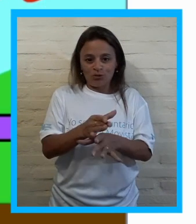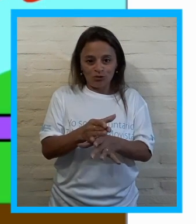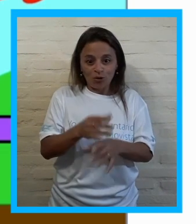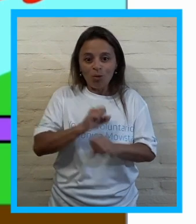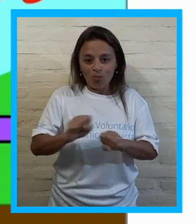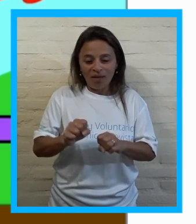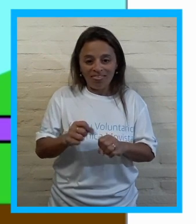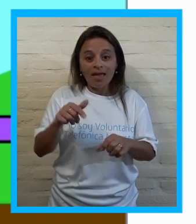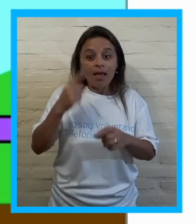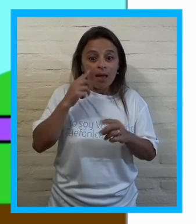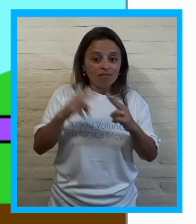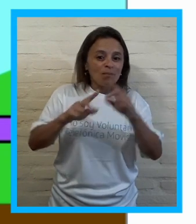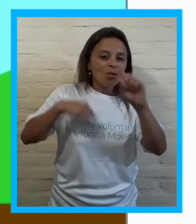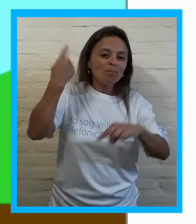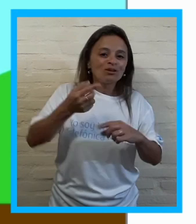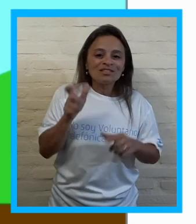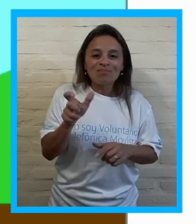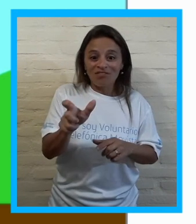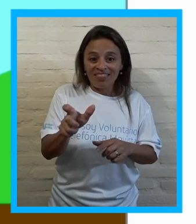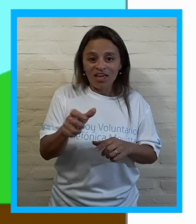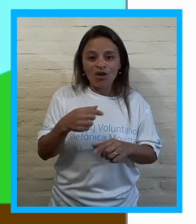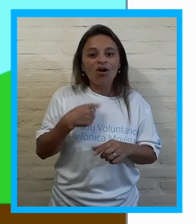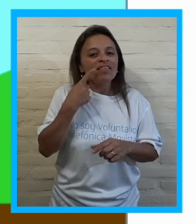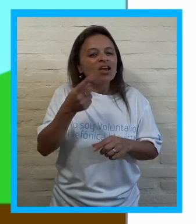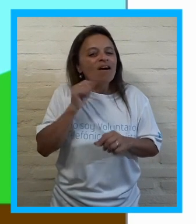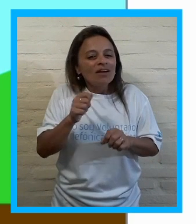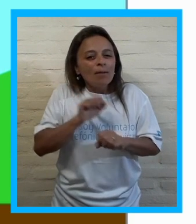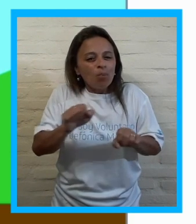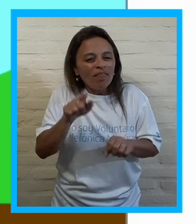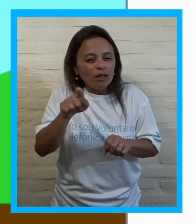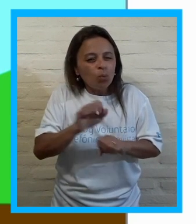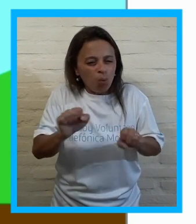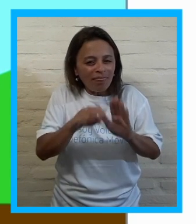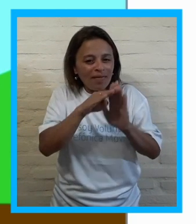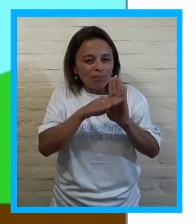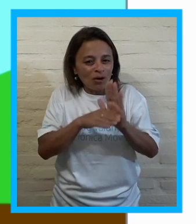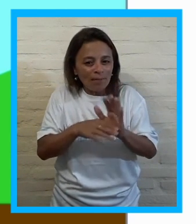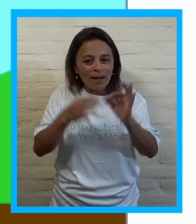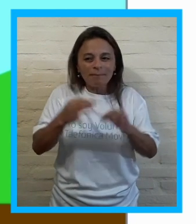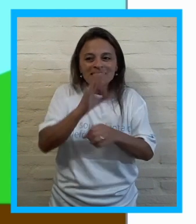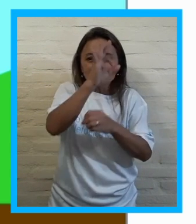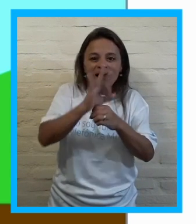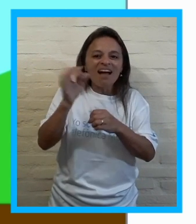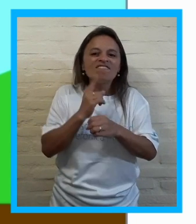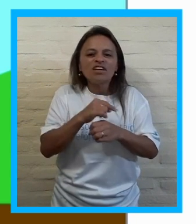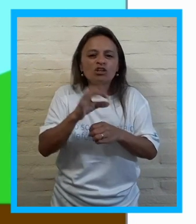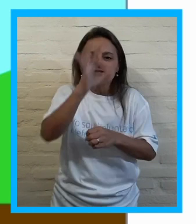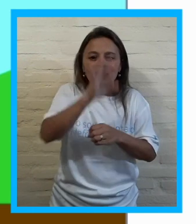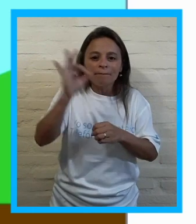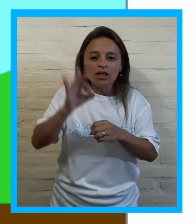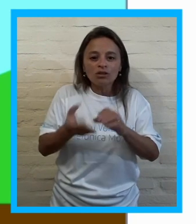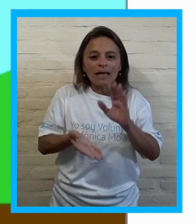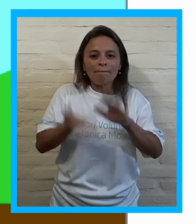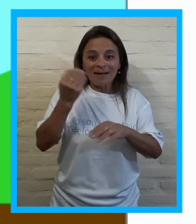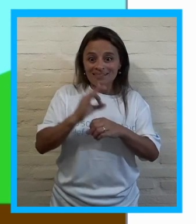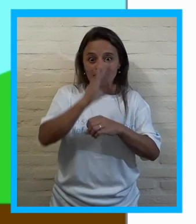funcionando. Nos vemos en el próximo video y les dejo un desafío. ¿Se animan a programar que la velocidad de la pelota vaya en aumento